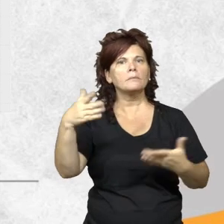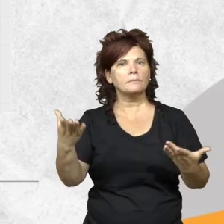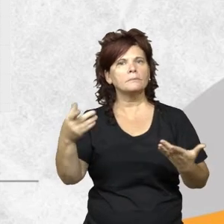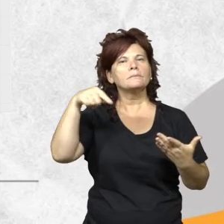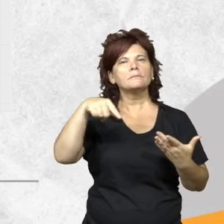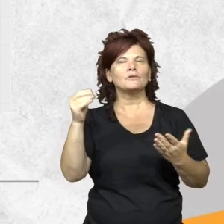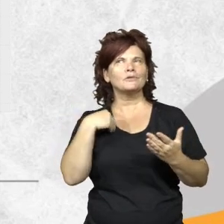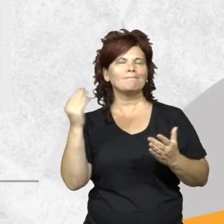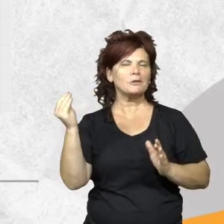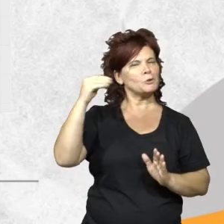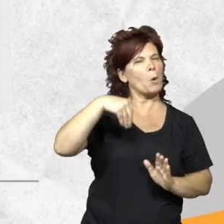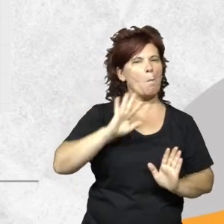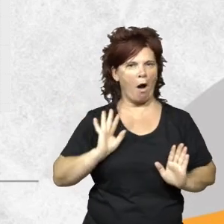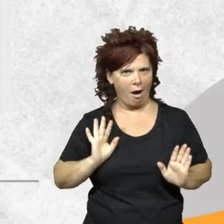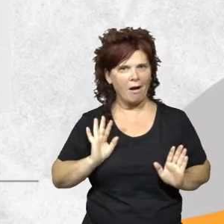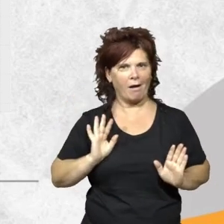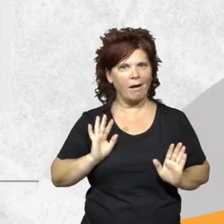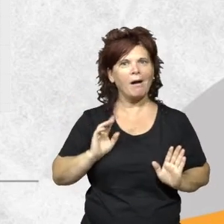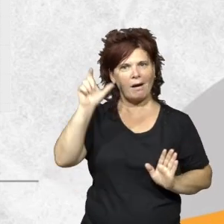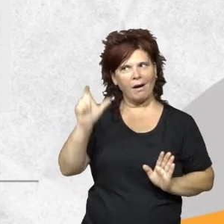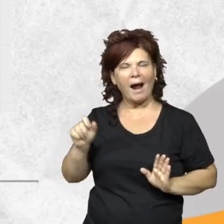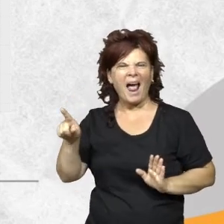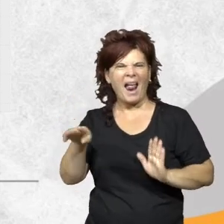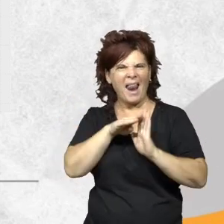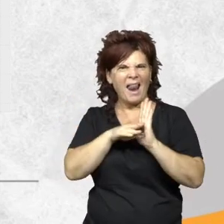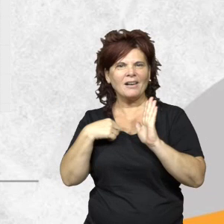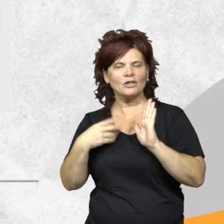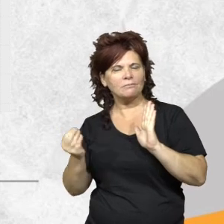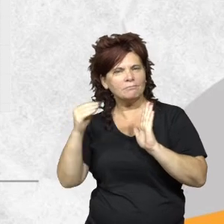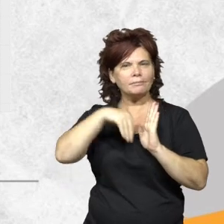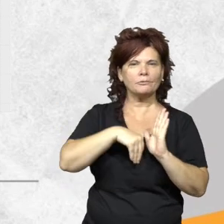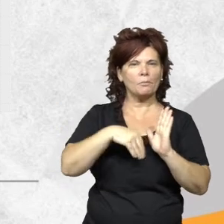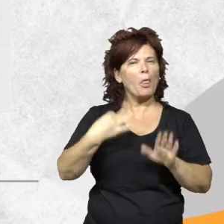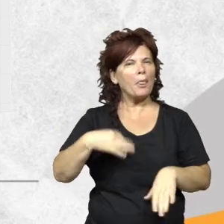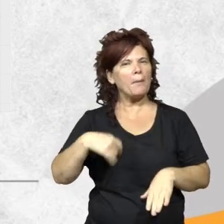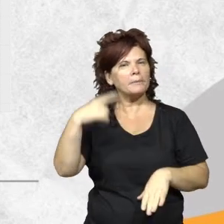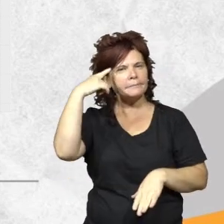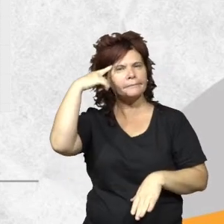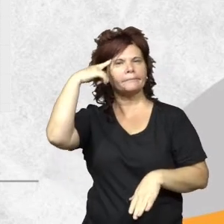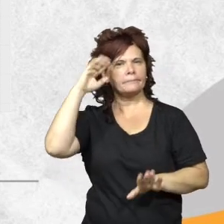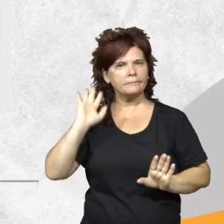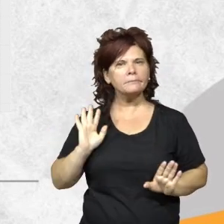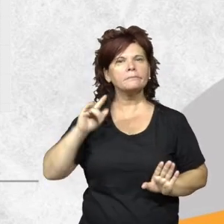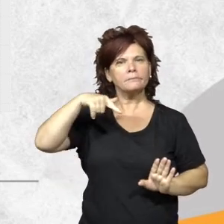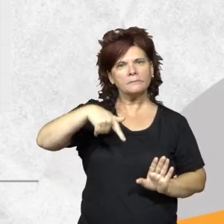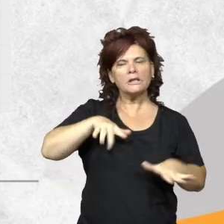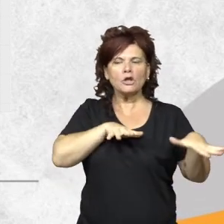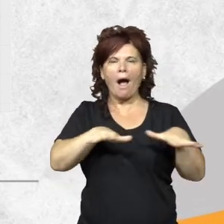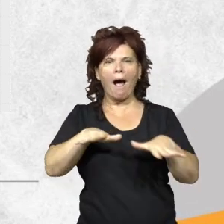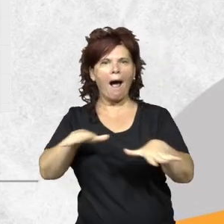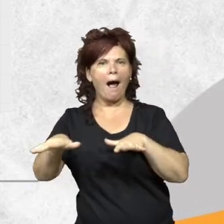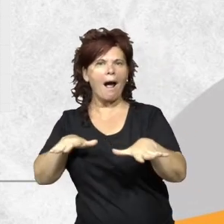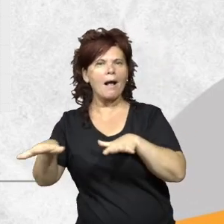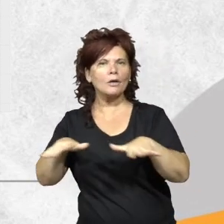un agregado mío al decálogo de Falvo, tenemos que tomar en cuenta que este tipo de actos tienen